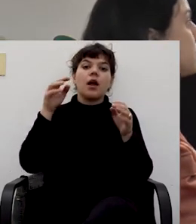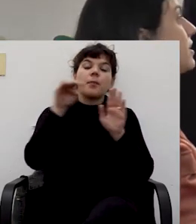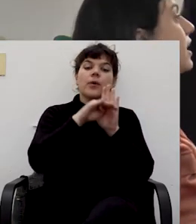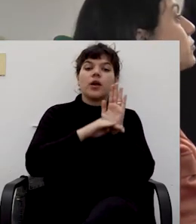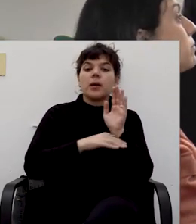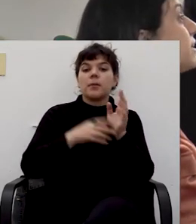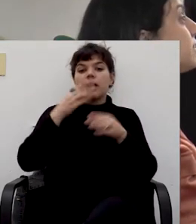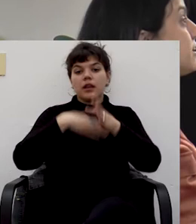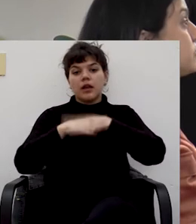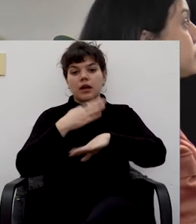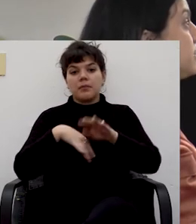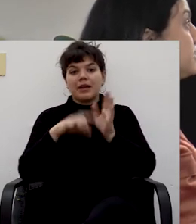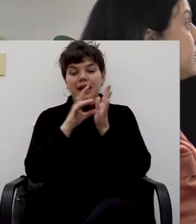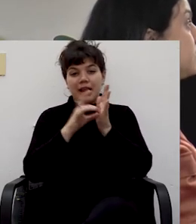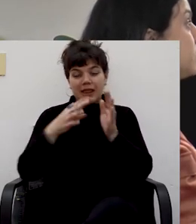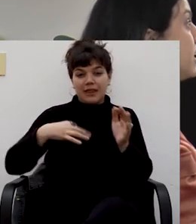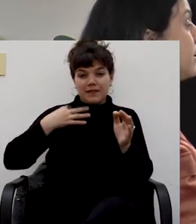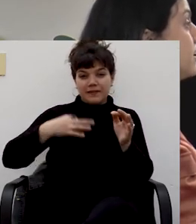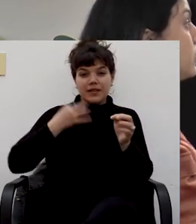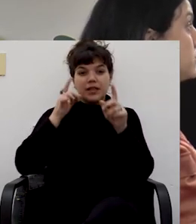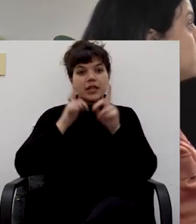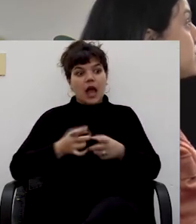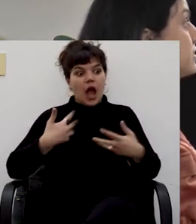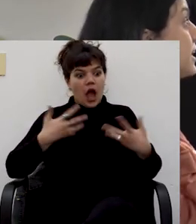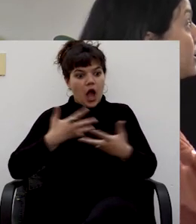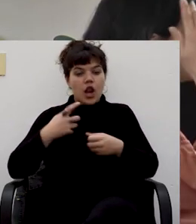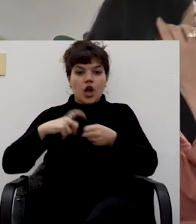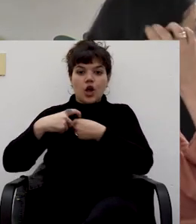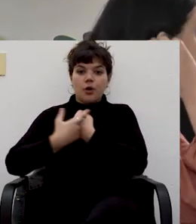Vida. Actualmente estoy integrando la